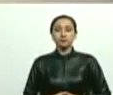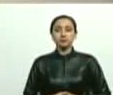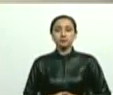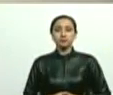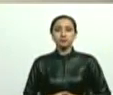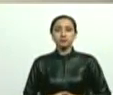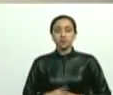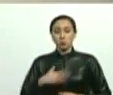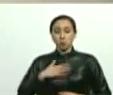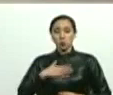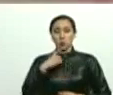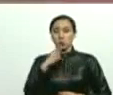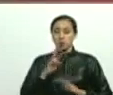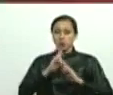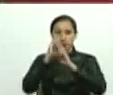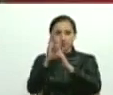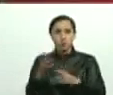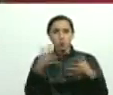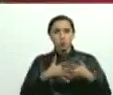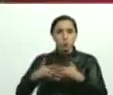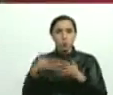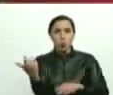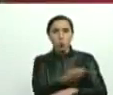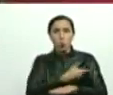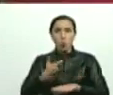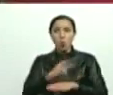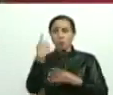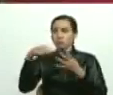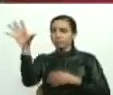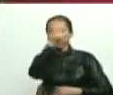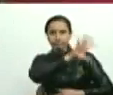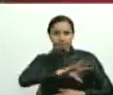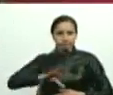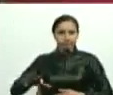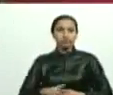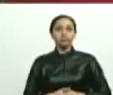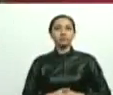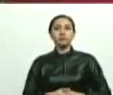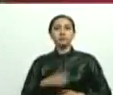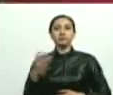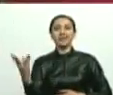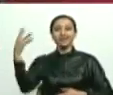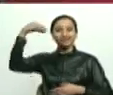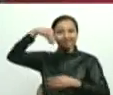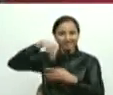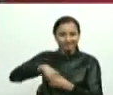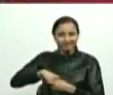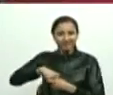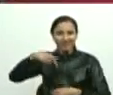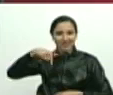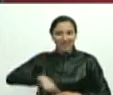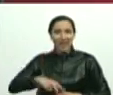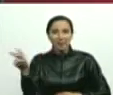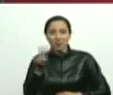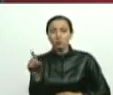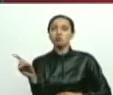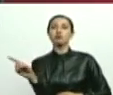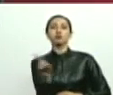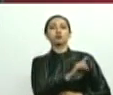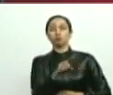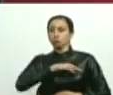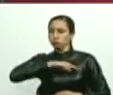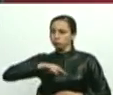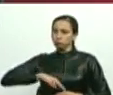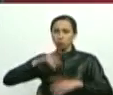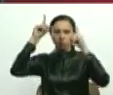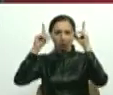Yo le digo al gobierno de Estados Unidos y a los gobiernos del mundo, no se metan en los asuntos internos de Venezuela, que nosotros nos